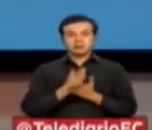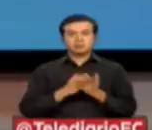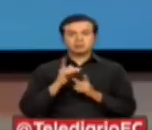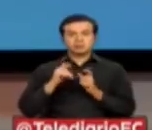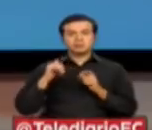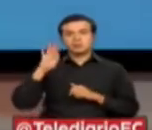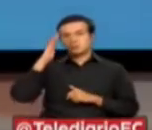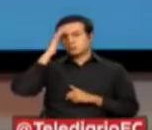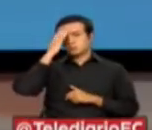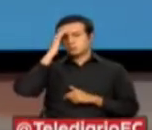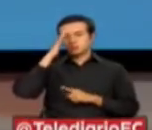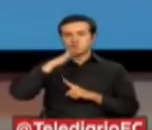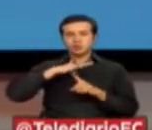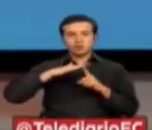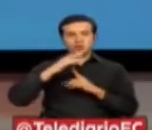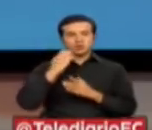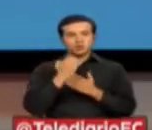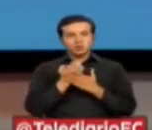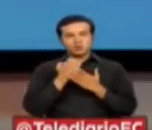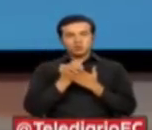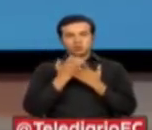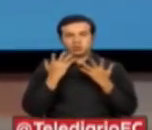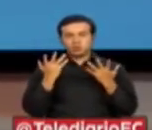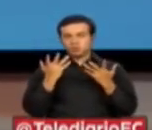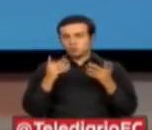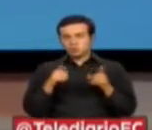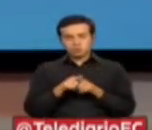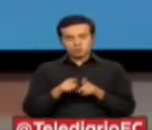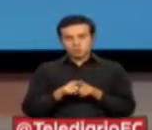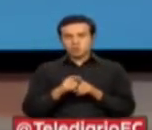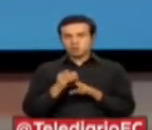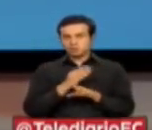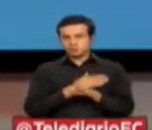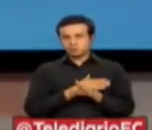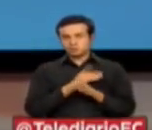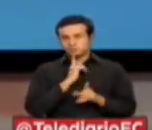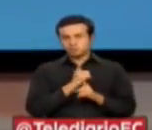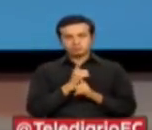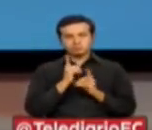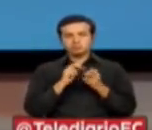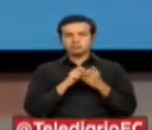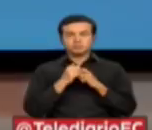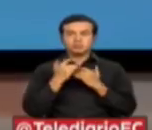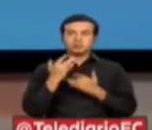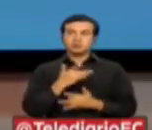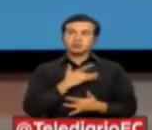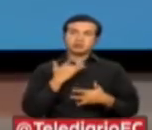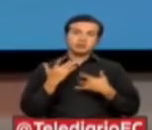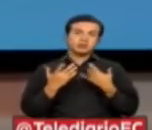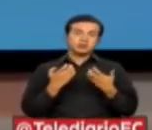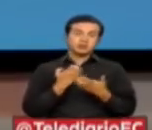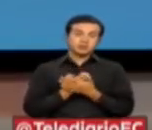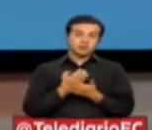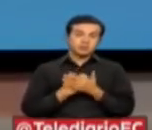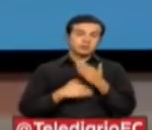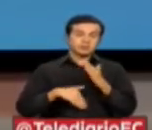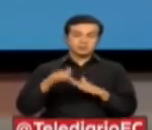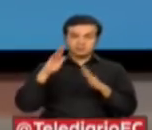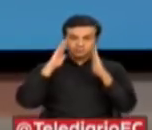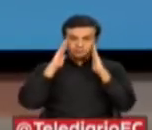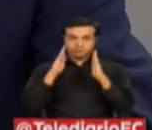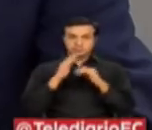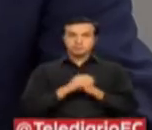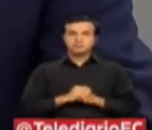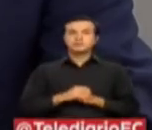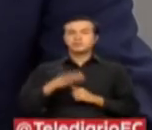especial preocupación por la situación económica y esto se conecta con lo anterior. La principal expectativa está alrededor de este tema. Y cuando